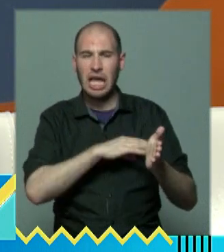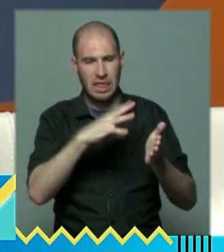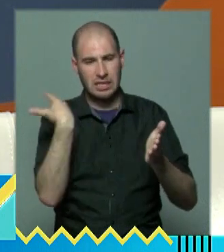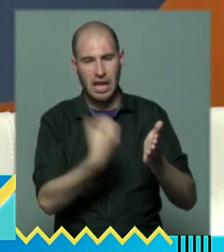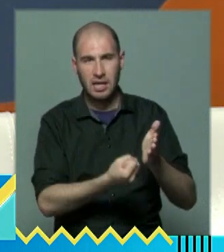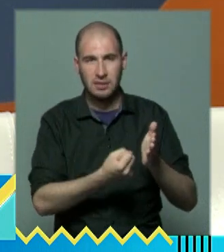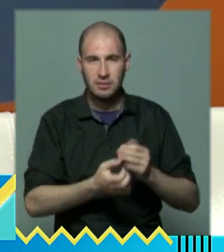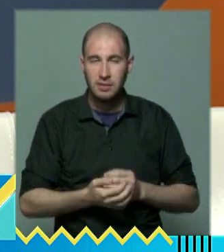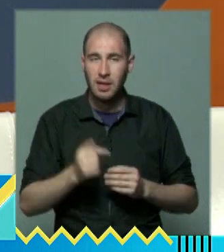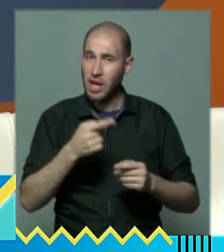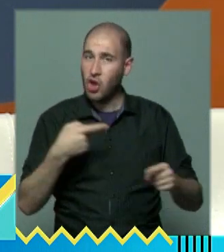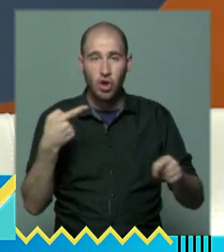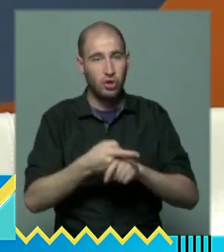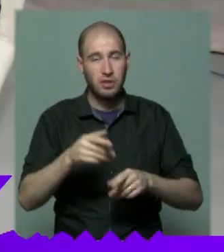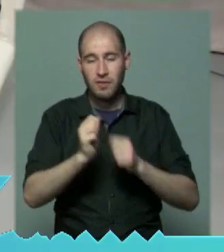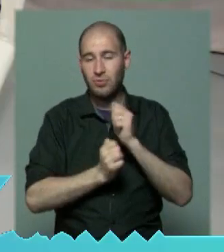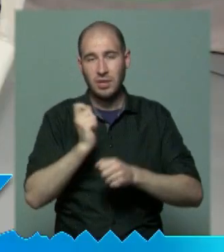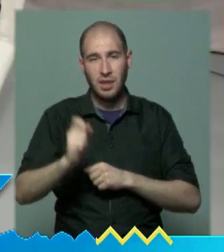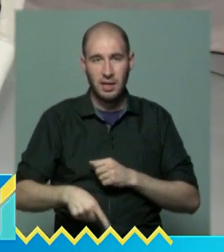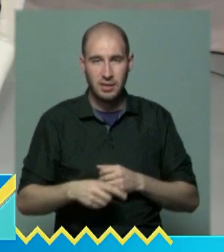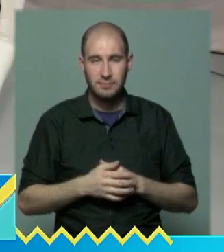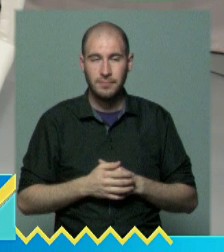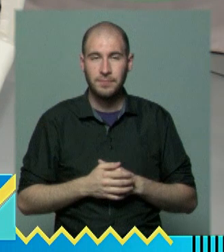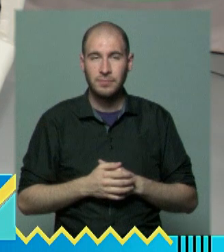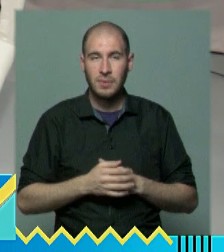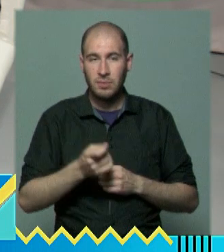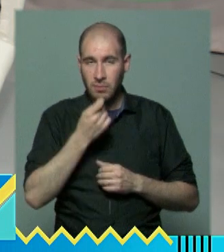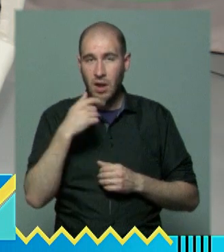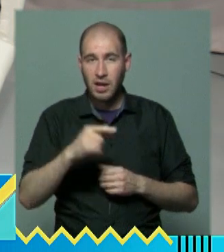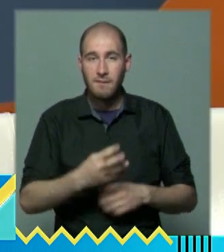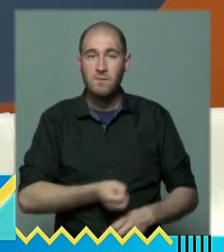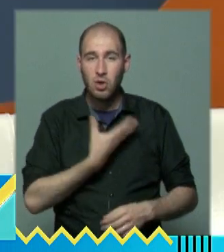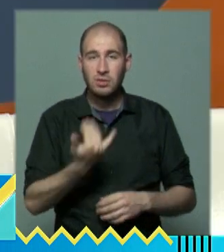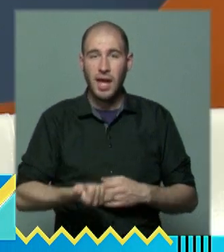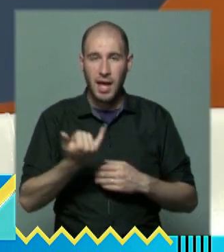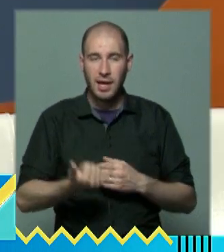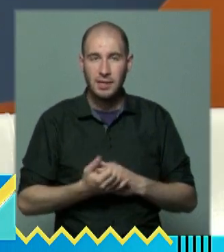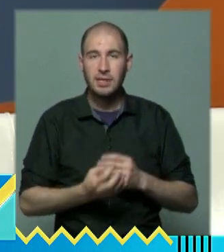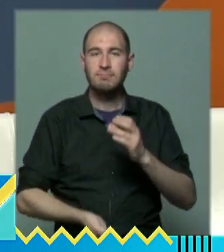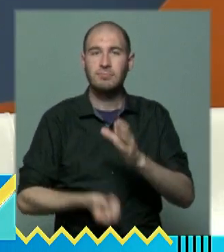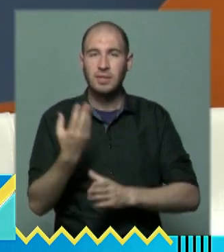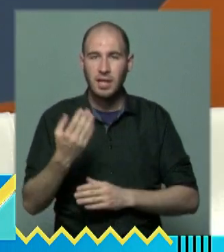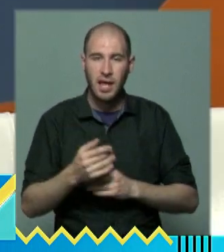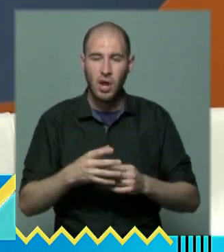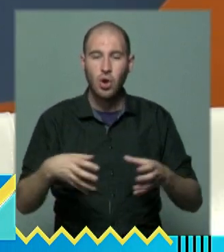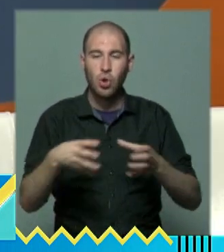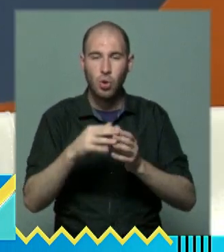Eso genera perjuicio en nuestra industria. Digo, si nosotros tenemos o hay una voluntad de generar un círculo virtuoso